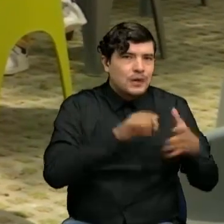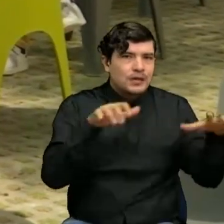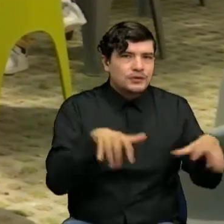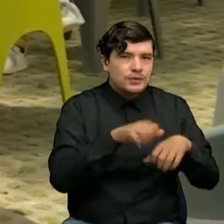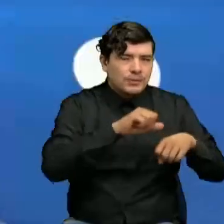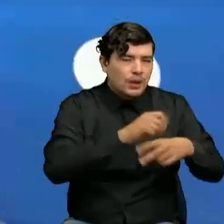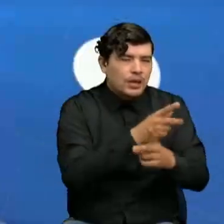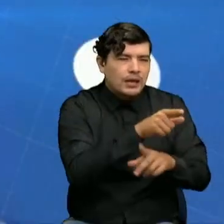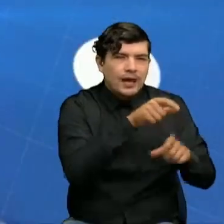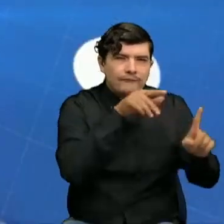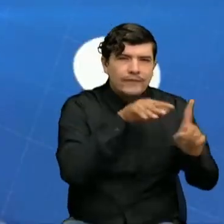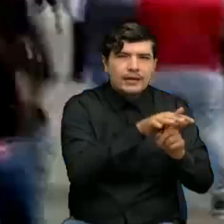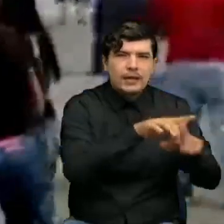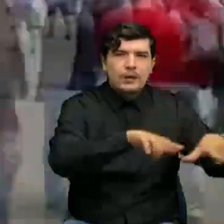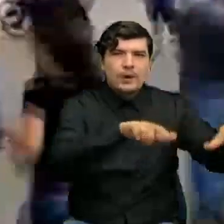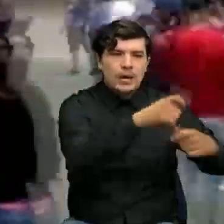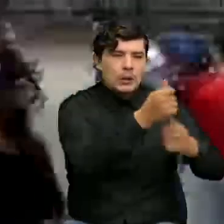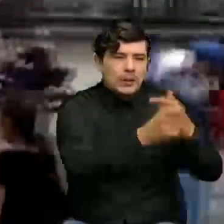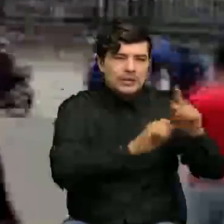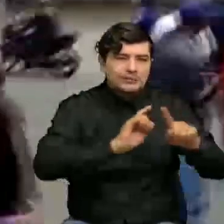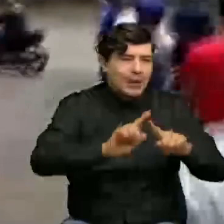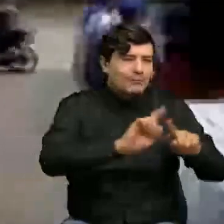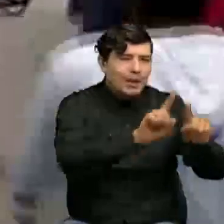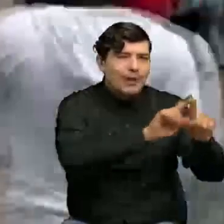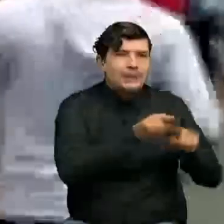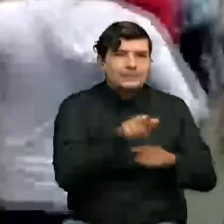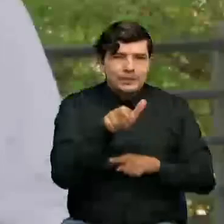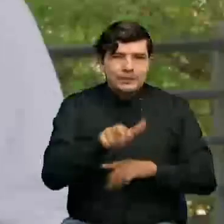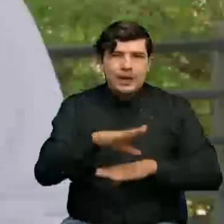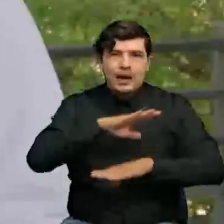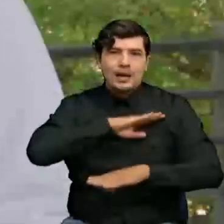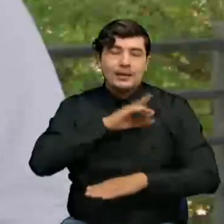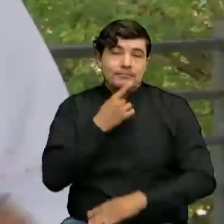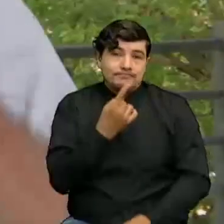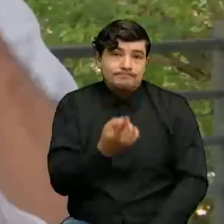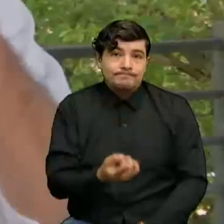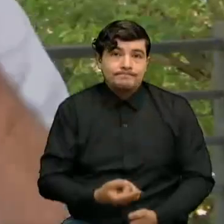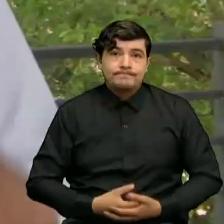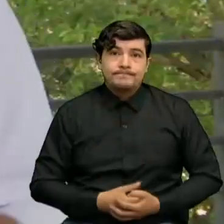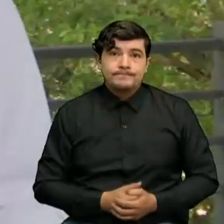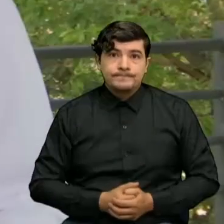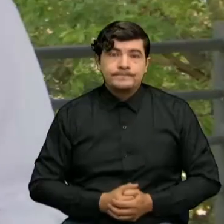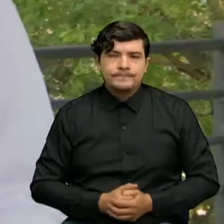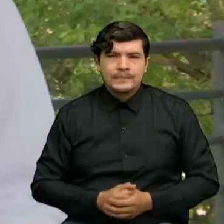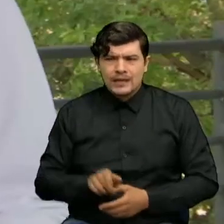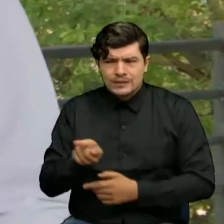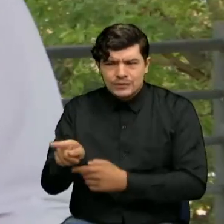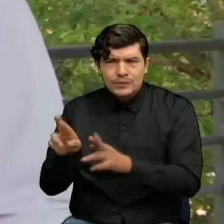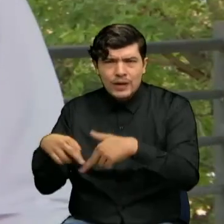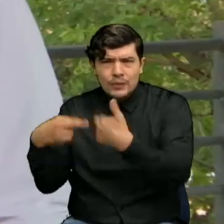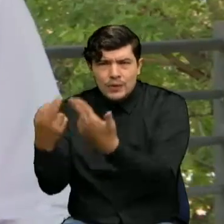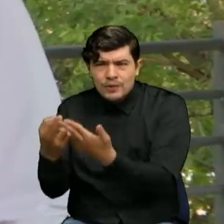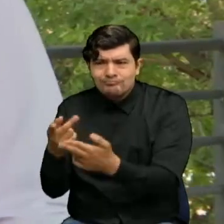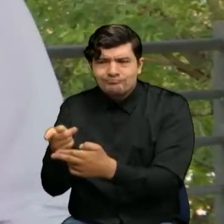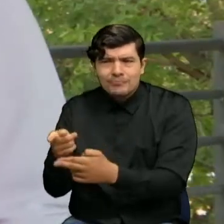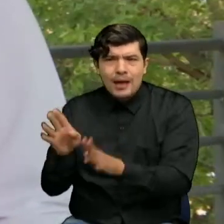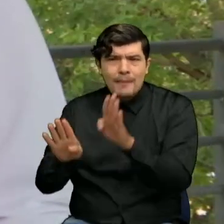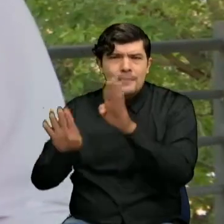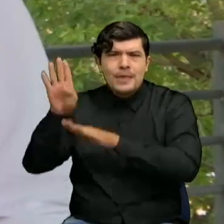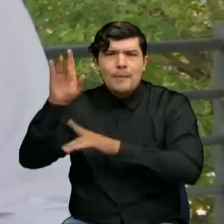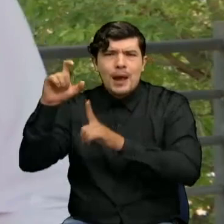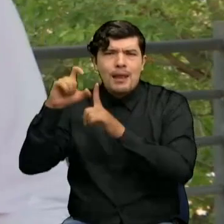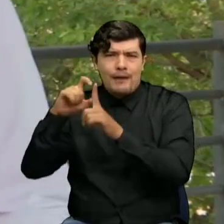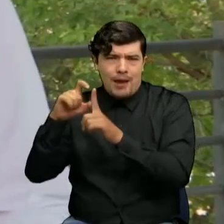comerciales. Así lo advirtió el mandatario de la ciudad de Bucaramanga. Pido la palabra, donde se están trabajando mesas con diferentes